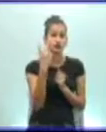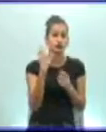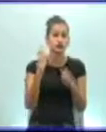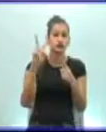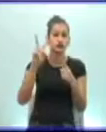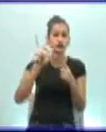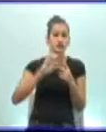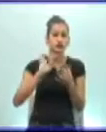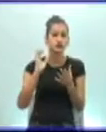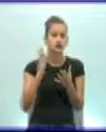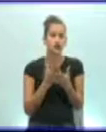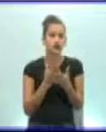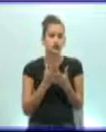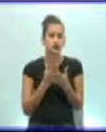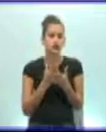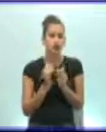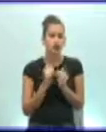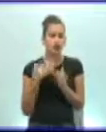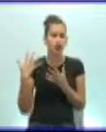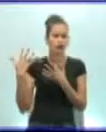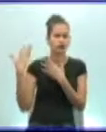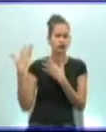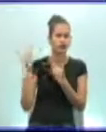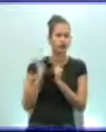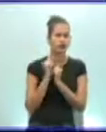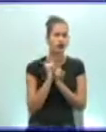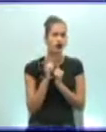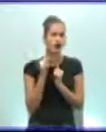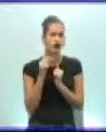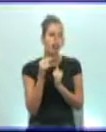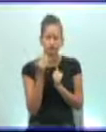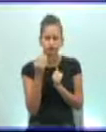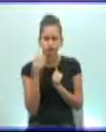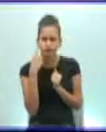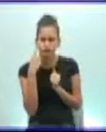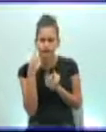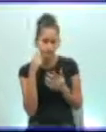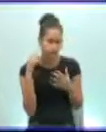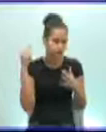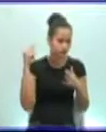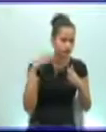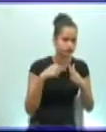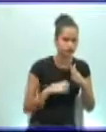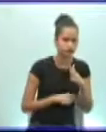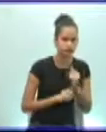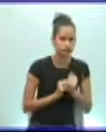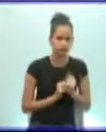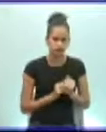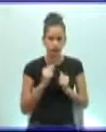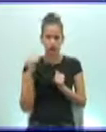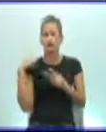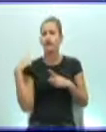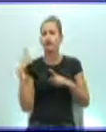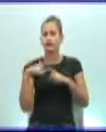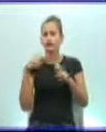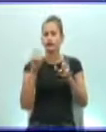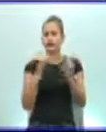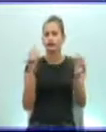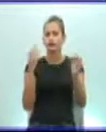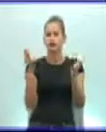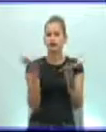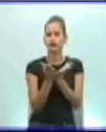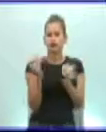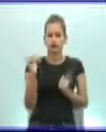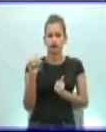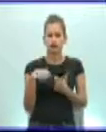anteriores, ¿no?, que se han transmitido, donde podemos estar viendo un poquito más profundo los conjuntos y los dominios numéricos y expresiones algebraicas, puesto que tenemos